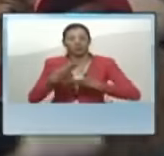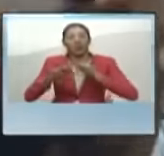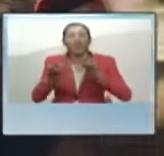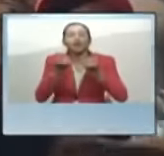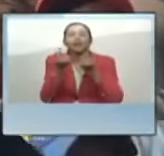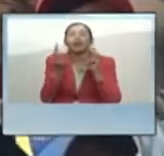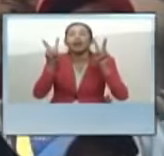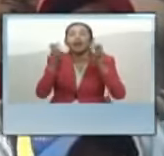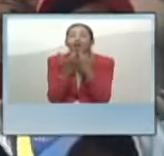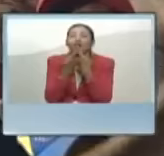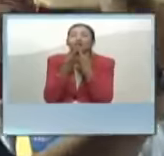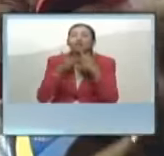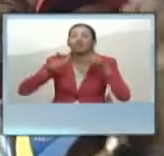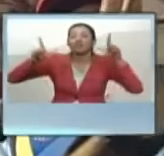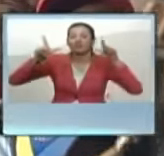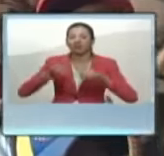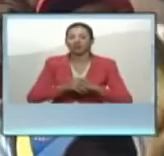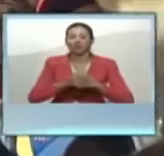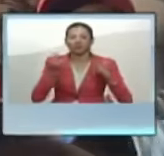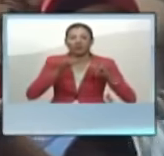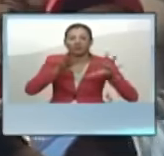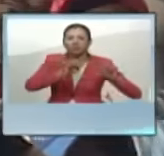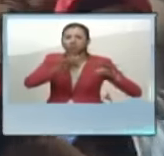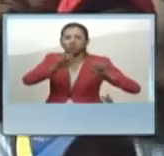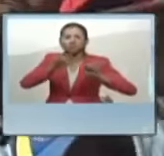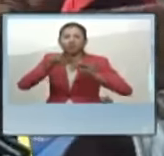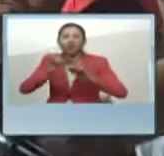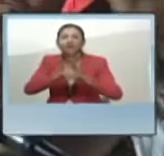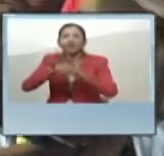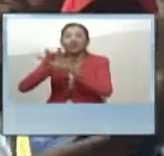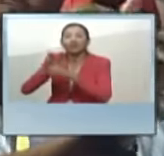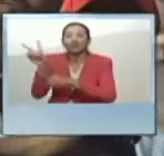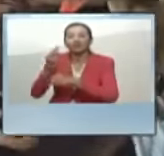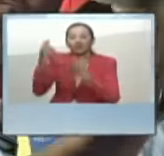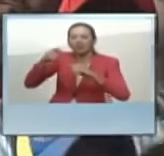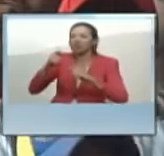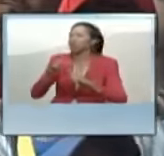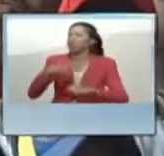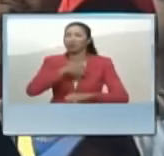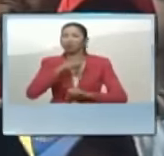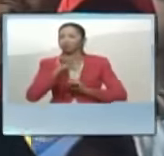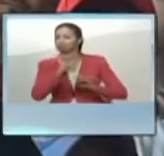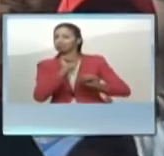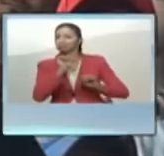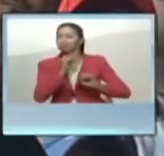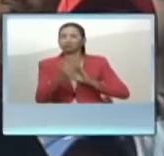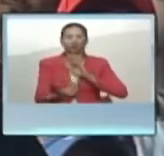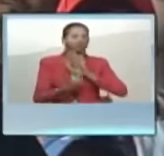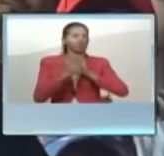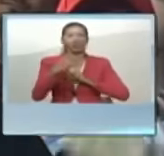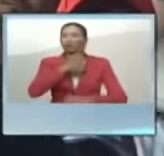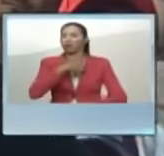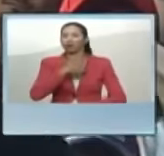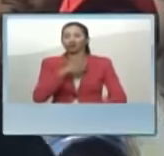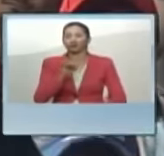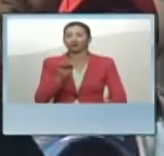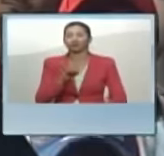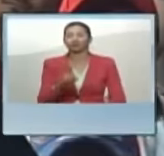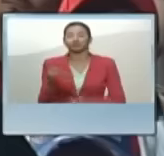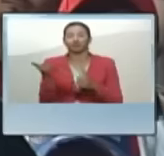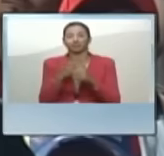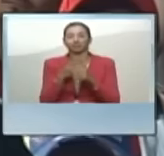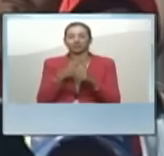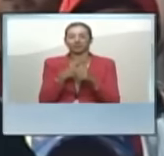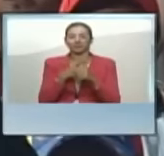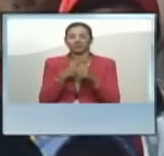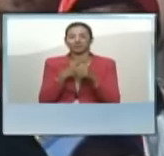pues, reconfigurar sus zonas de influencia mundial. Entre ellas Venezuela, pero no podrán. Con nosotros no van a poder. Entonces, fíjense, eso fue lo primero que